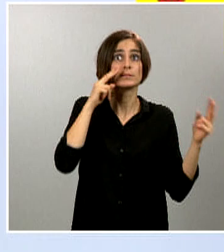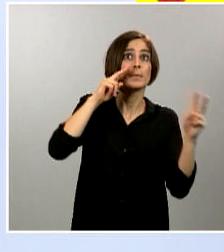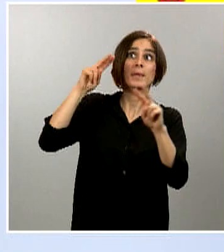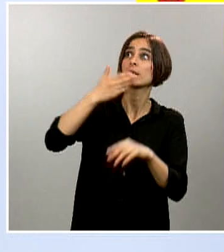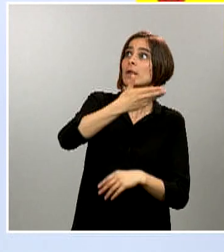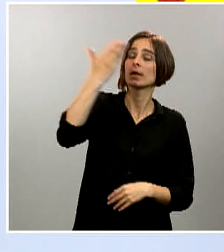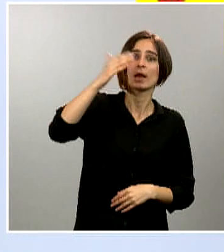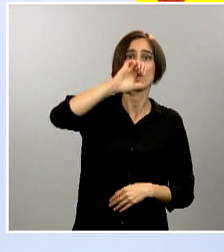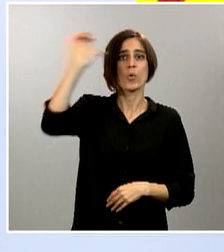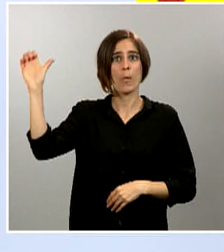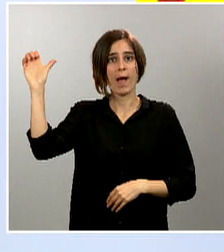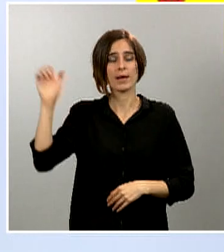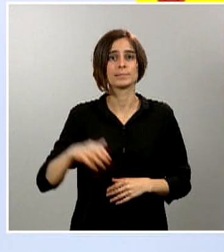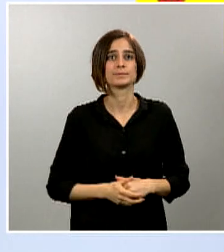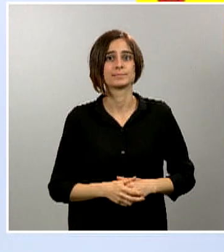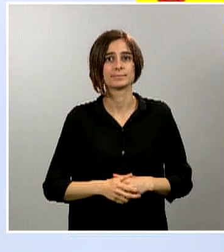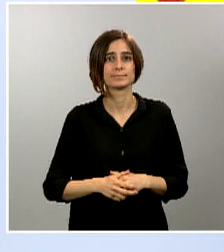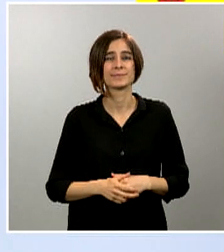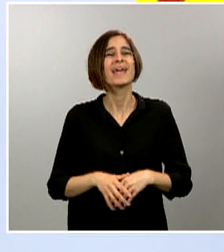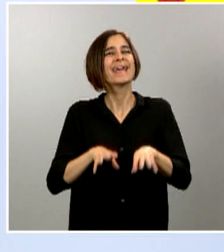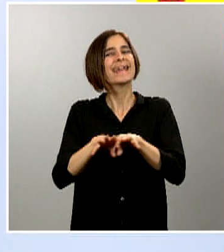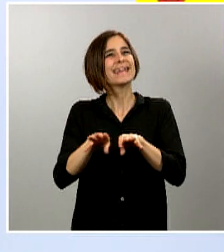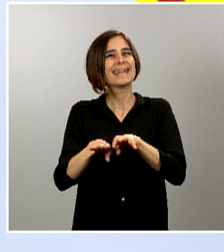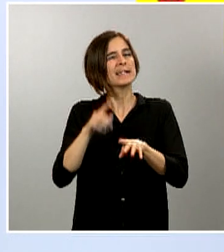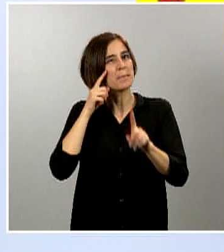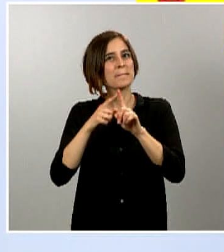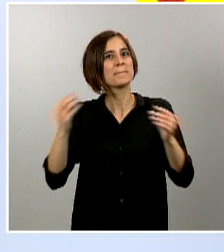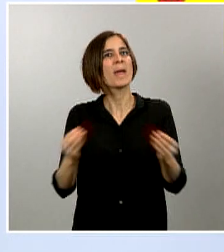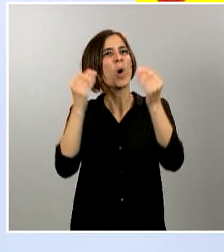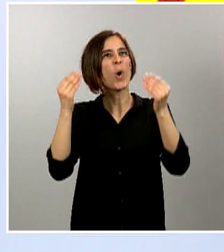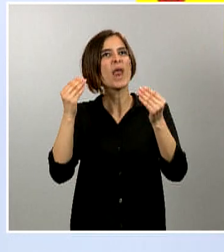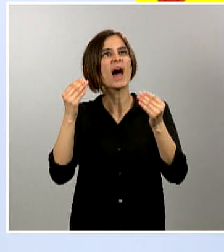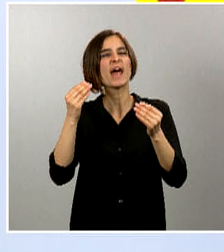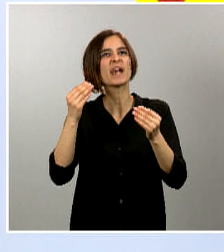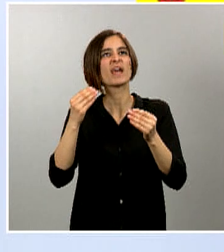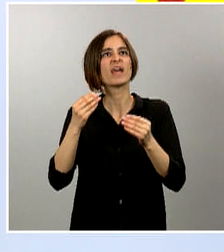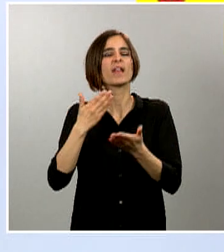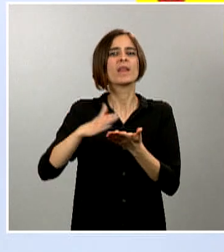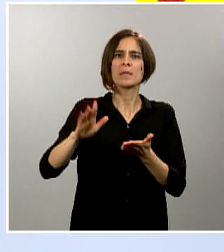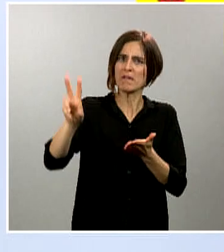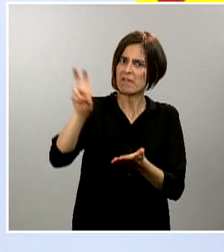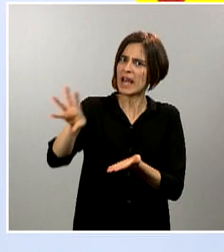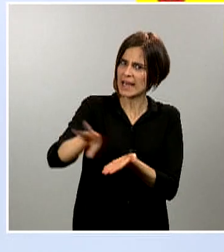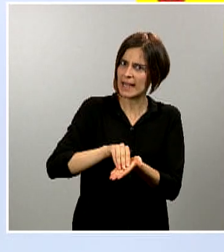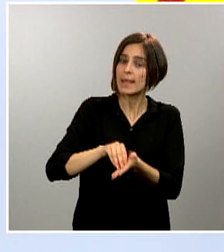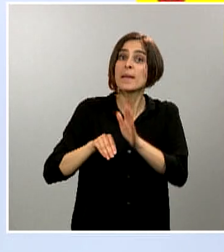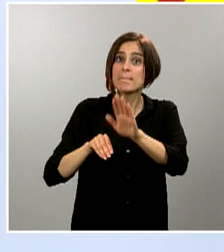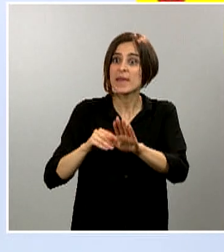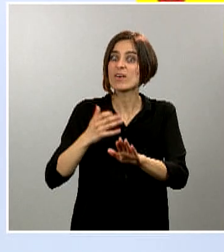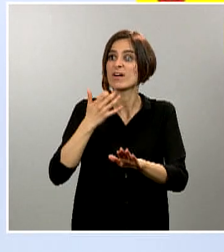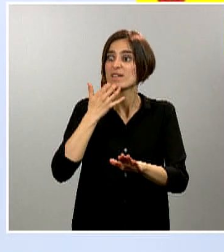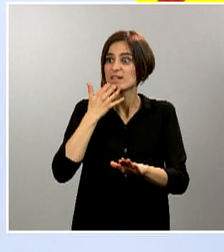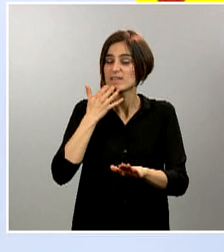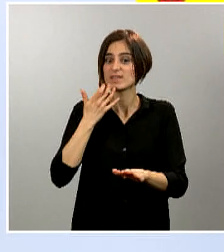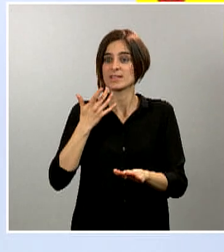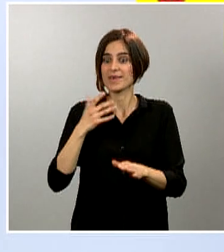críticas constructivas nunca sobran, pero no lo son si socavan la unidad de acción ante la pandemia.